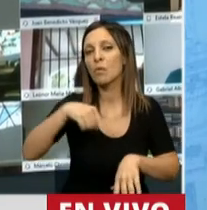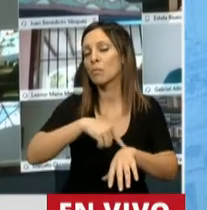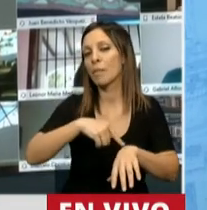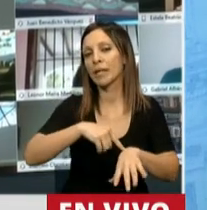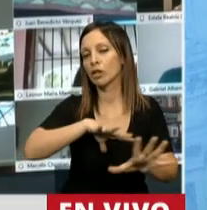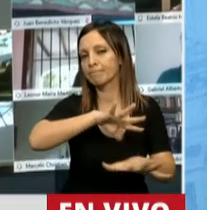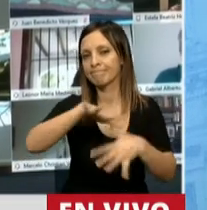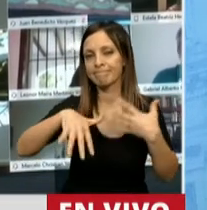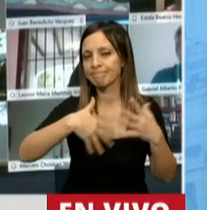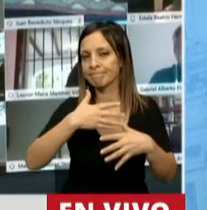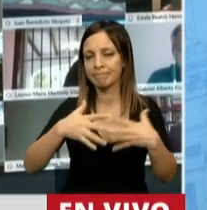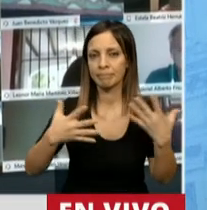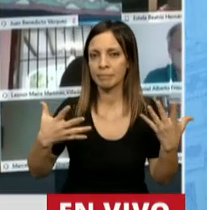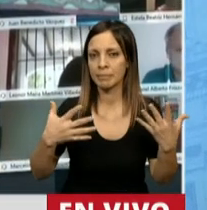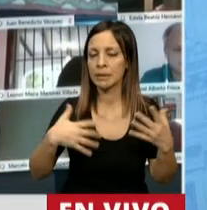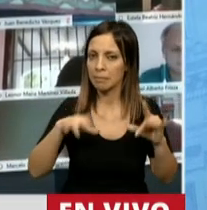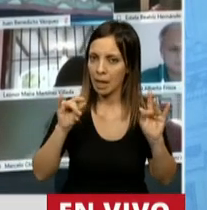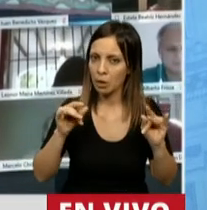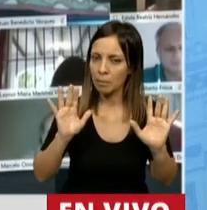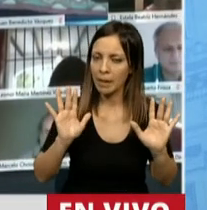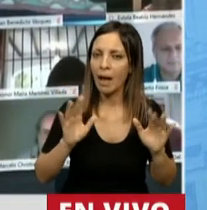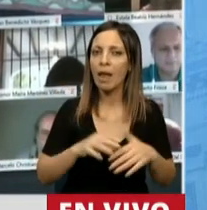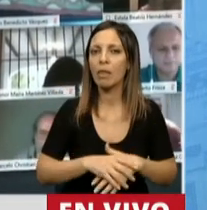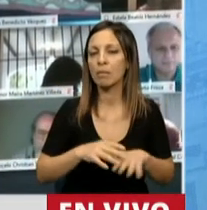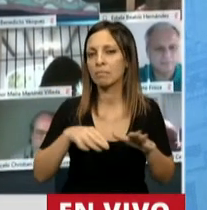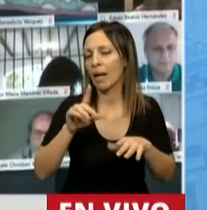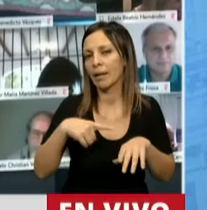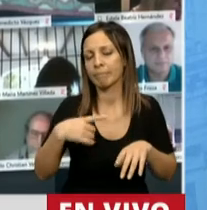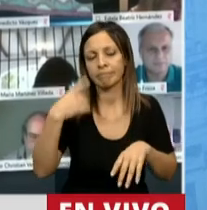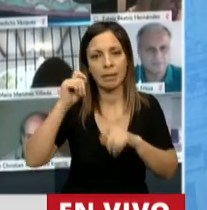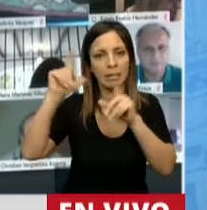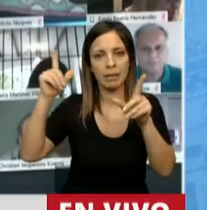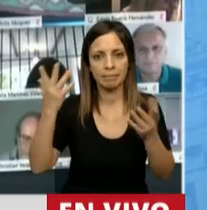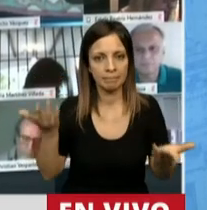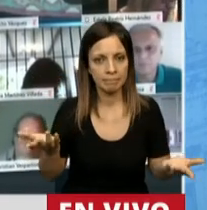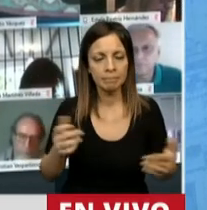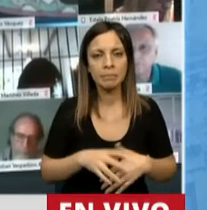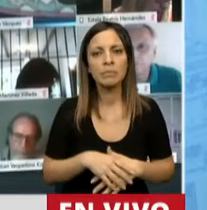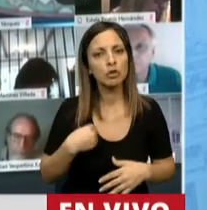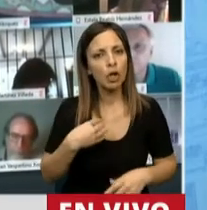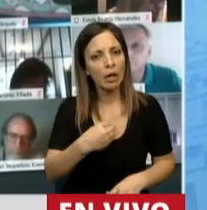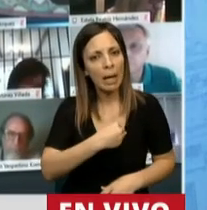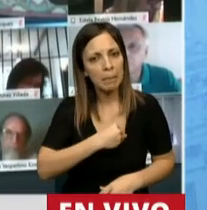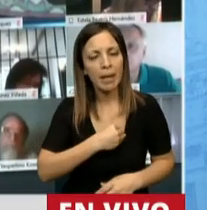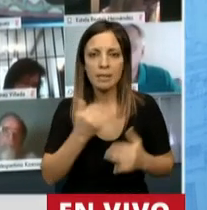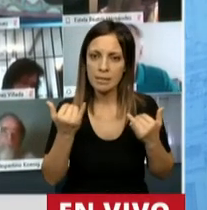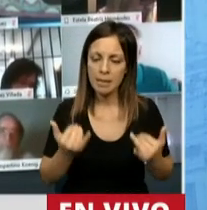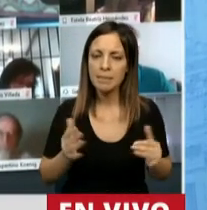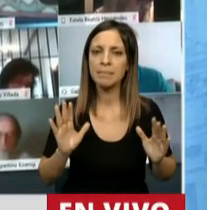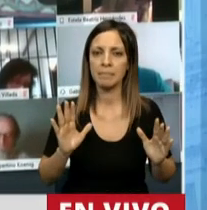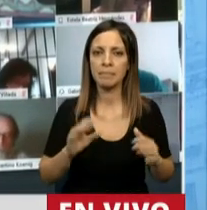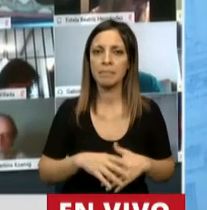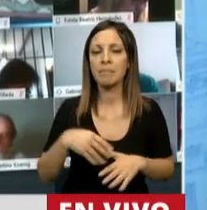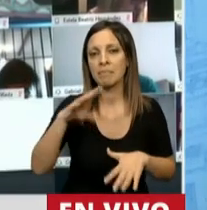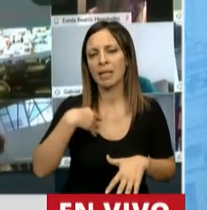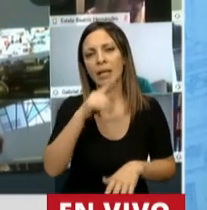señor presidente, más agudas a las que podíamos imaginarnos. No pierdo la esperanza, especialmente